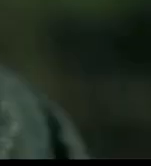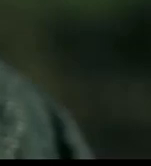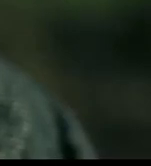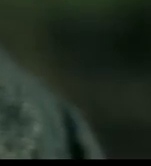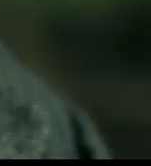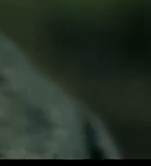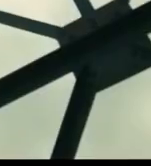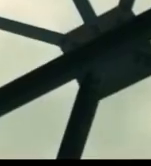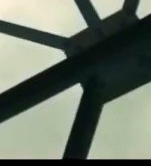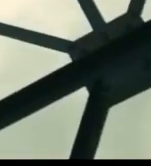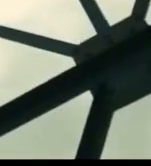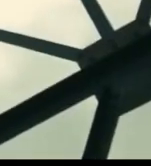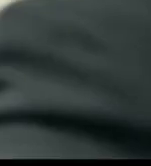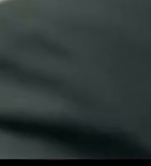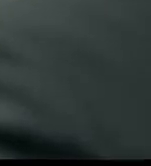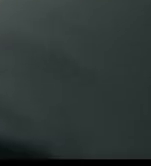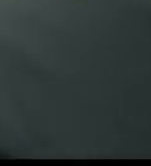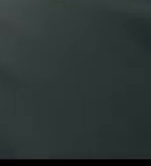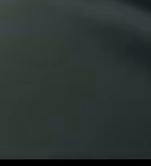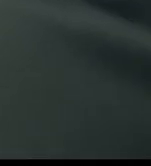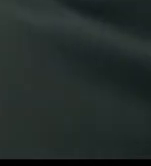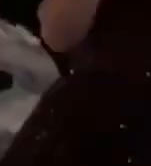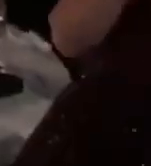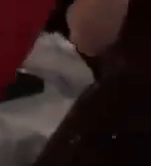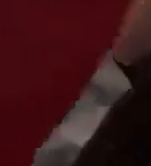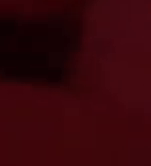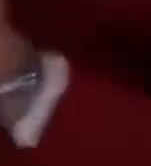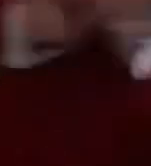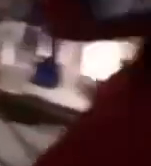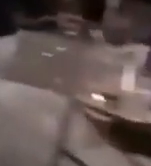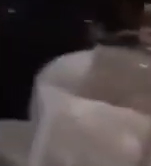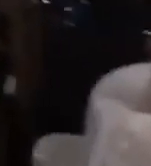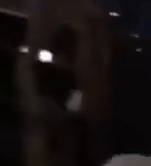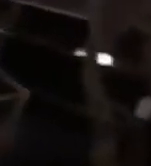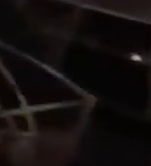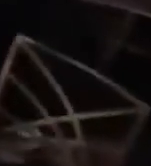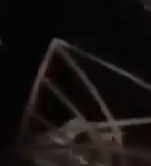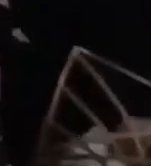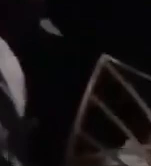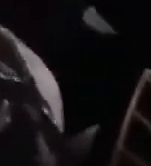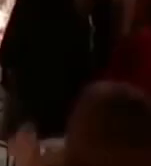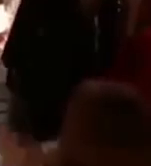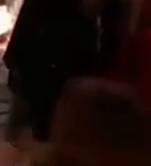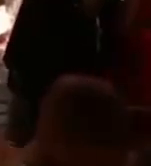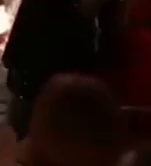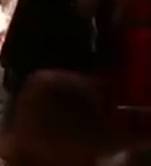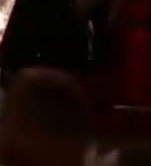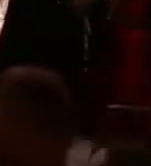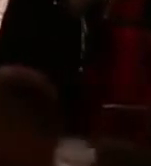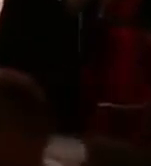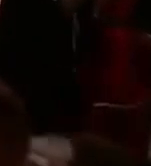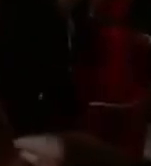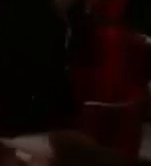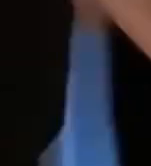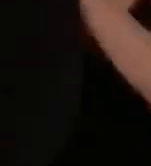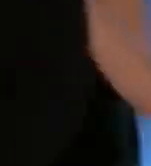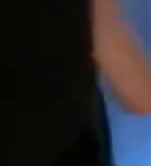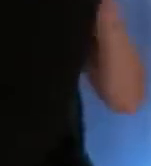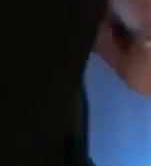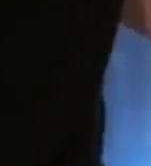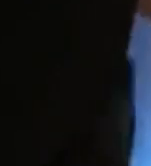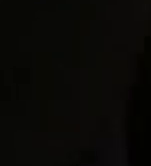y contenidos. La gran película ganadora de la noche fue Oppenheimer de Christopher Nolan, pues obtuvo la estatuilla a Mejor Película de Drama, Mejor